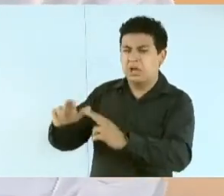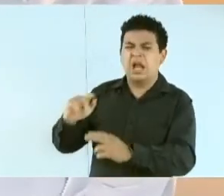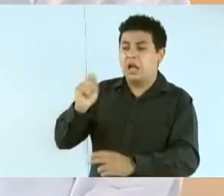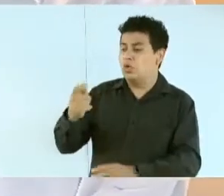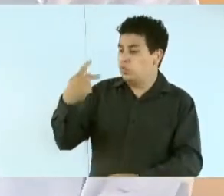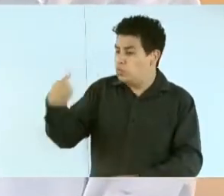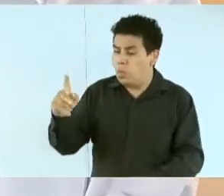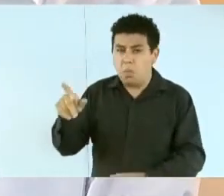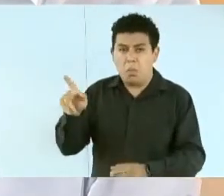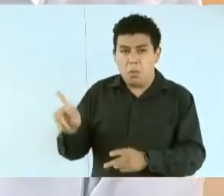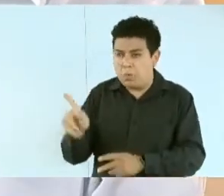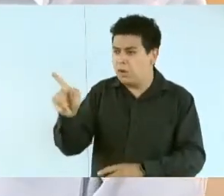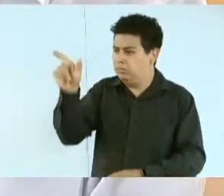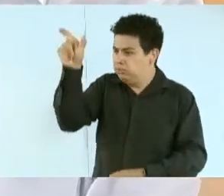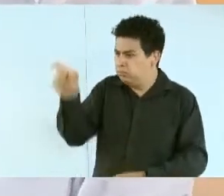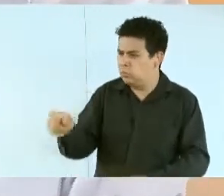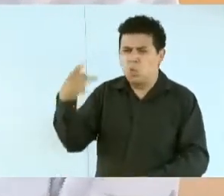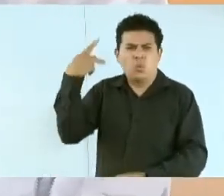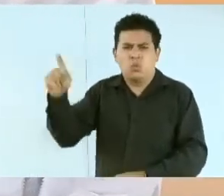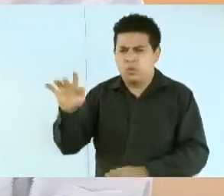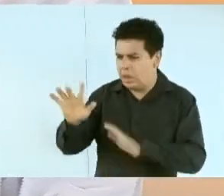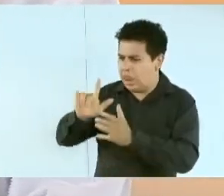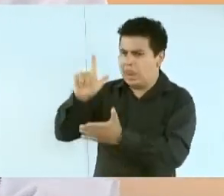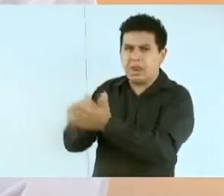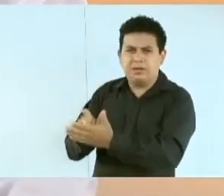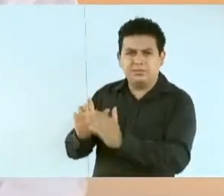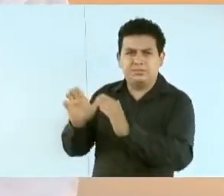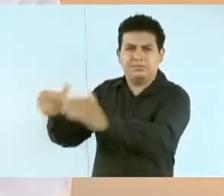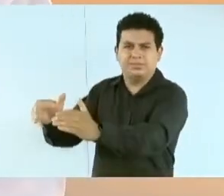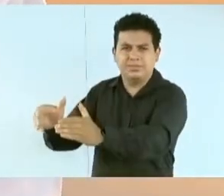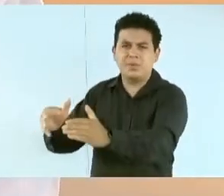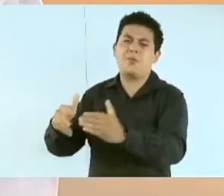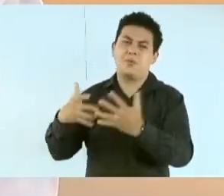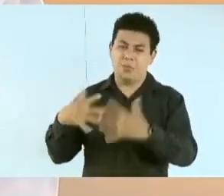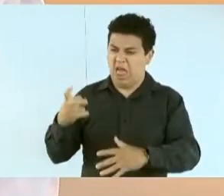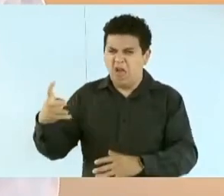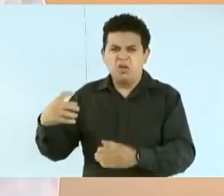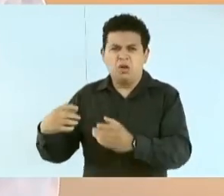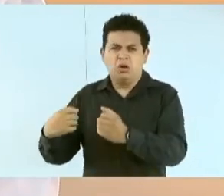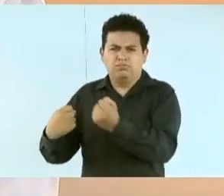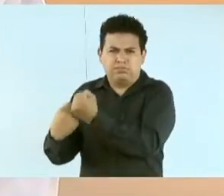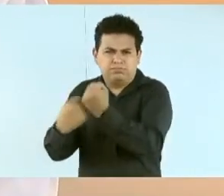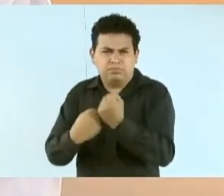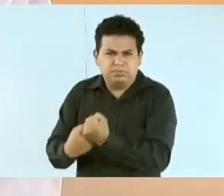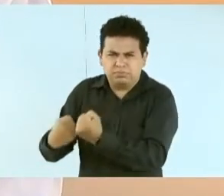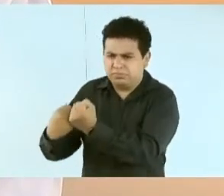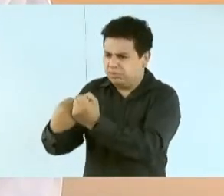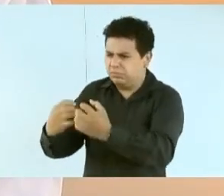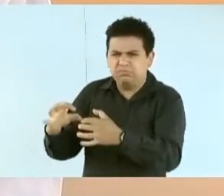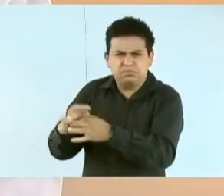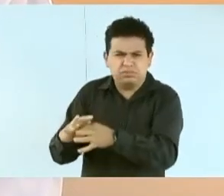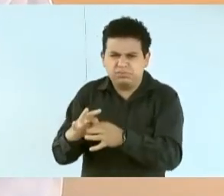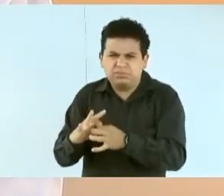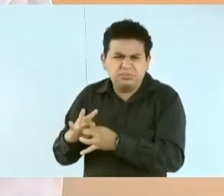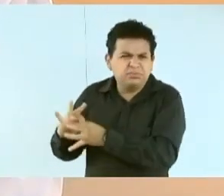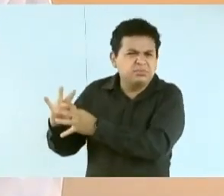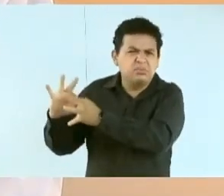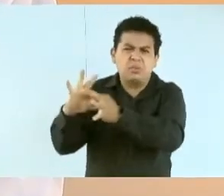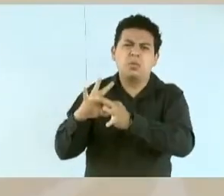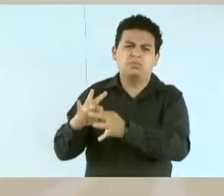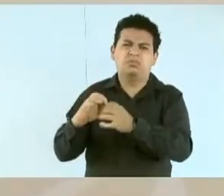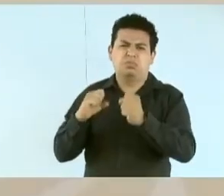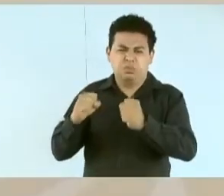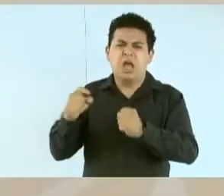identidad de estos pueblos, por eso su fortaleza, por eso